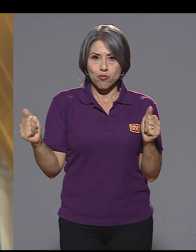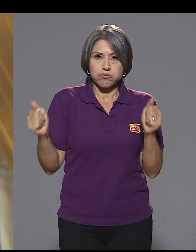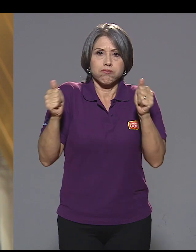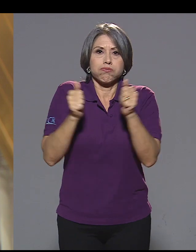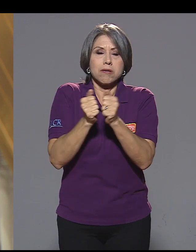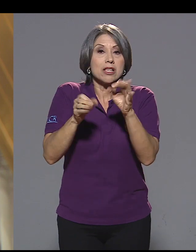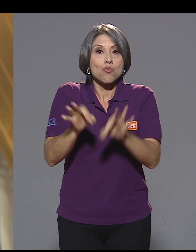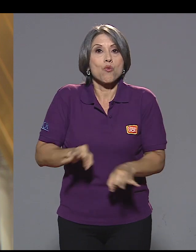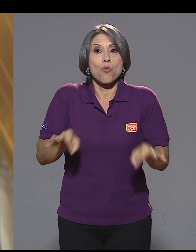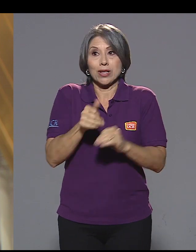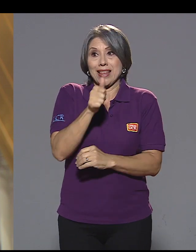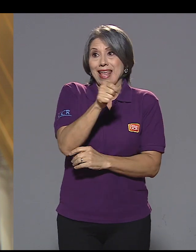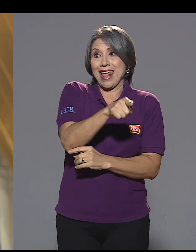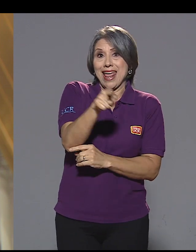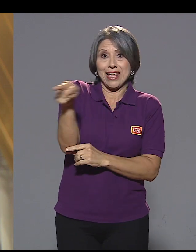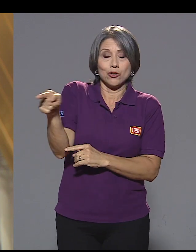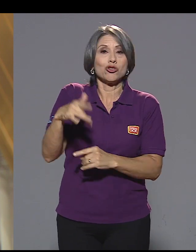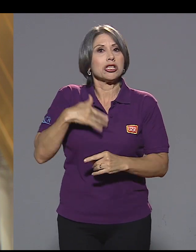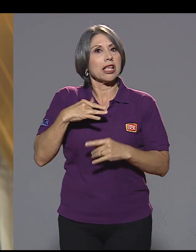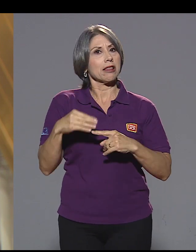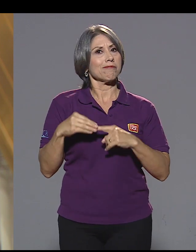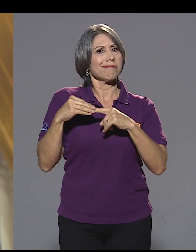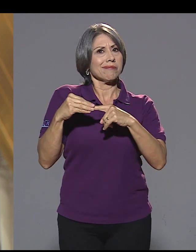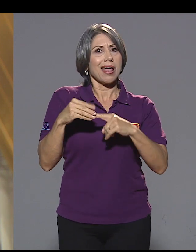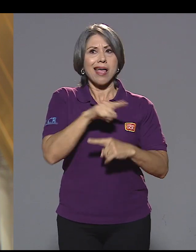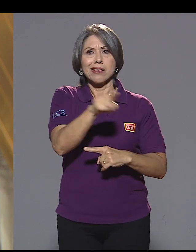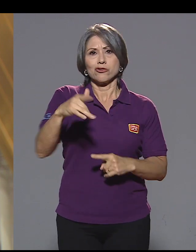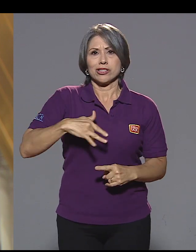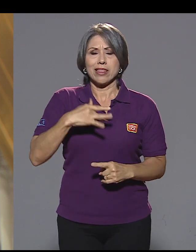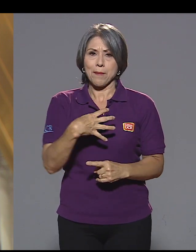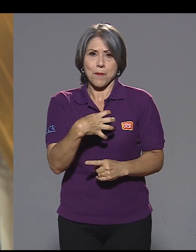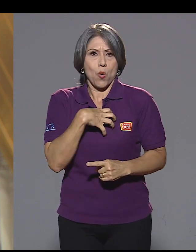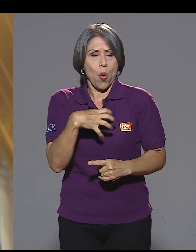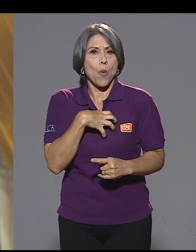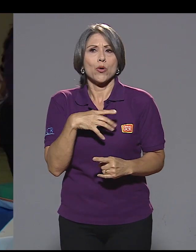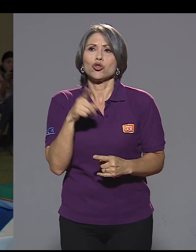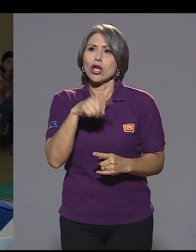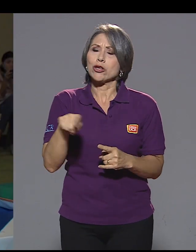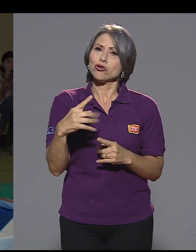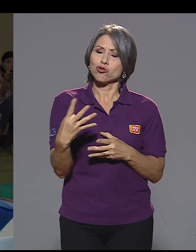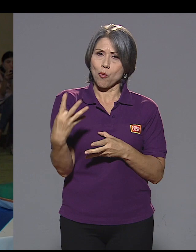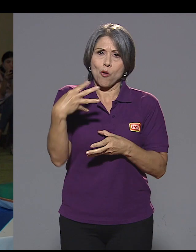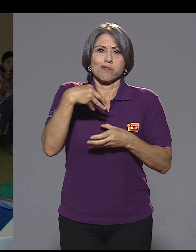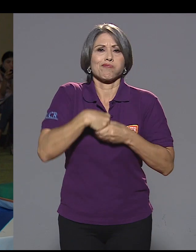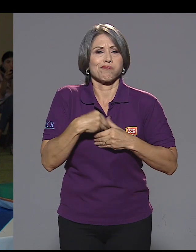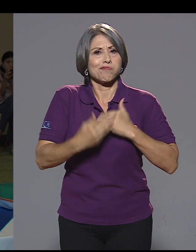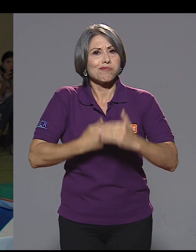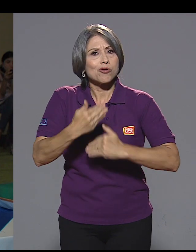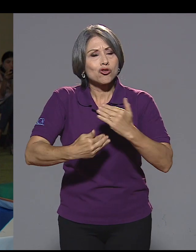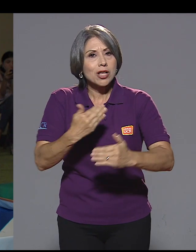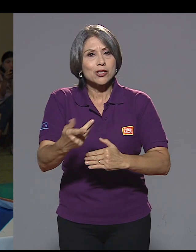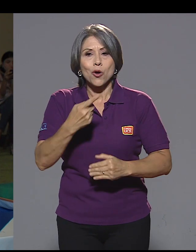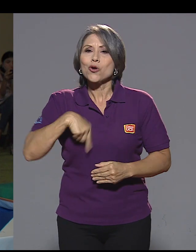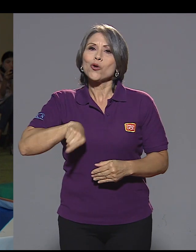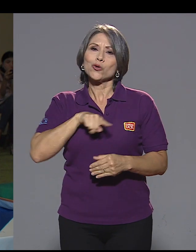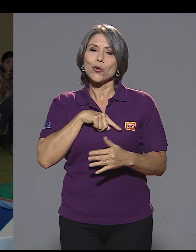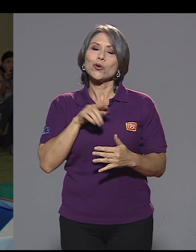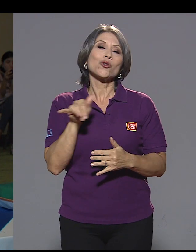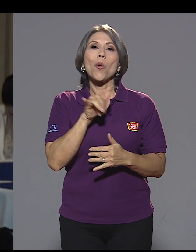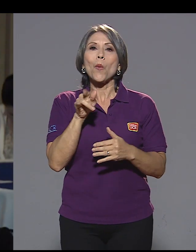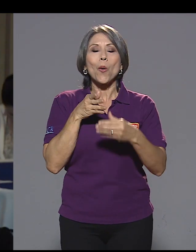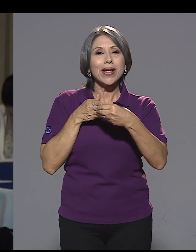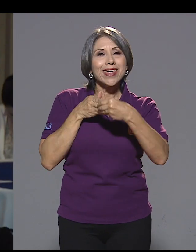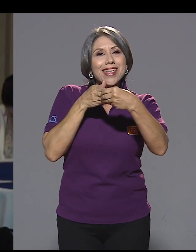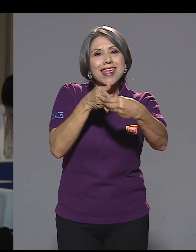importante, darles el protagonismo a ellos, sentirse propios de su, actores de su proceso, ¿verdad? Y nosotros siendo como